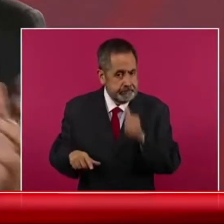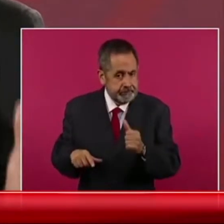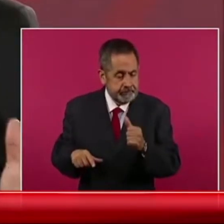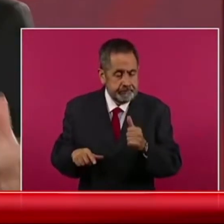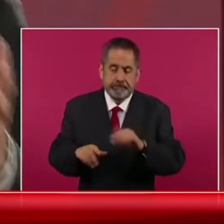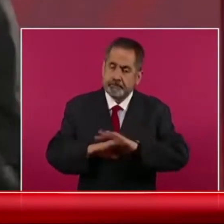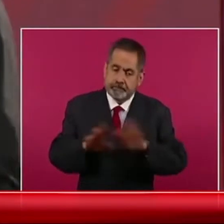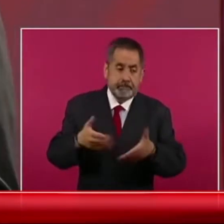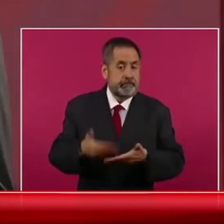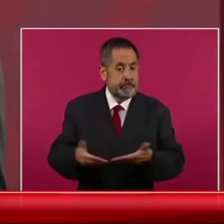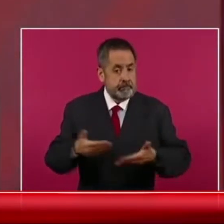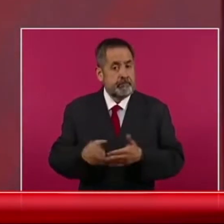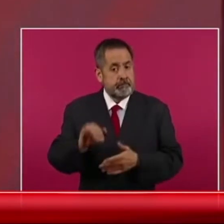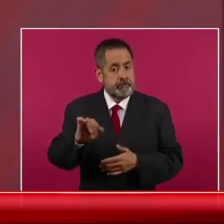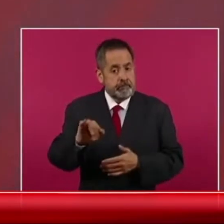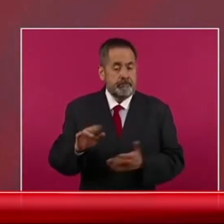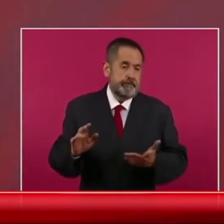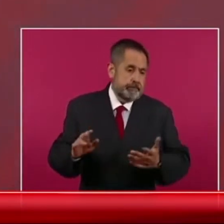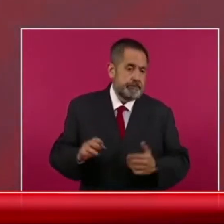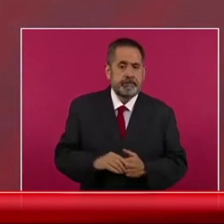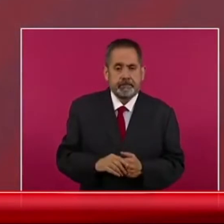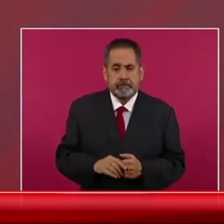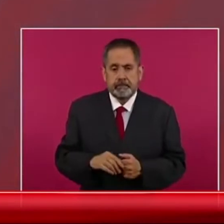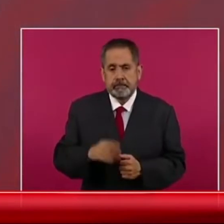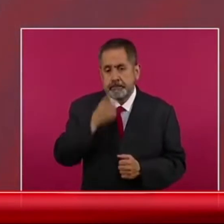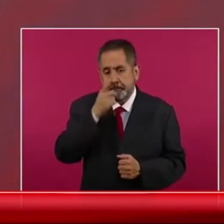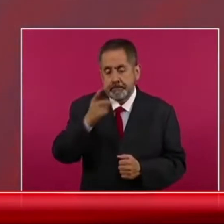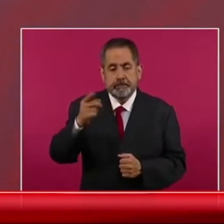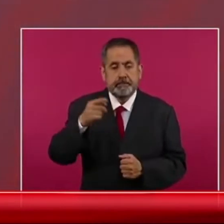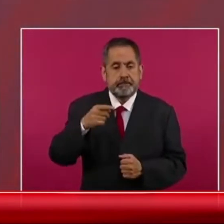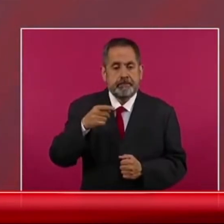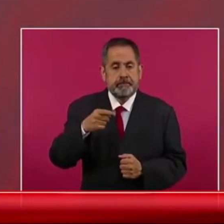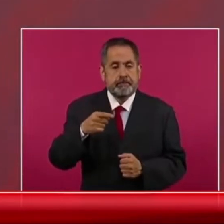Se suponía de que la